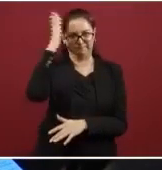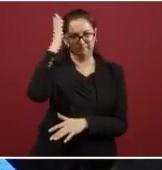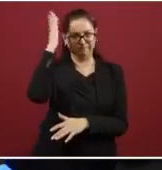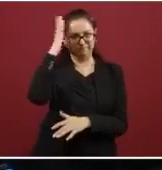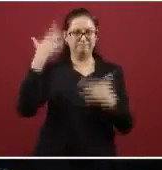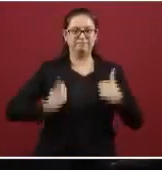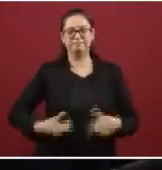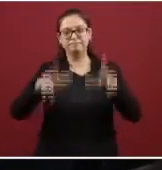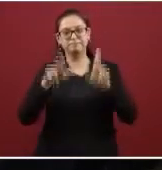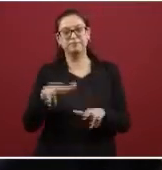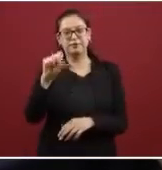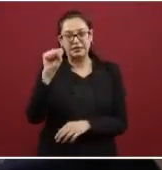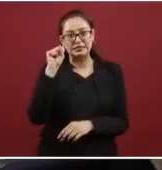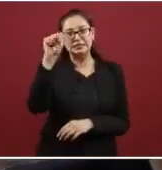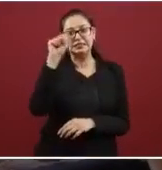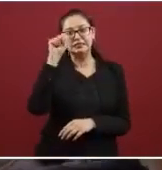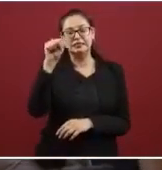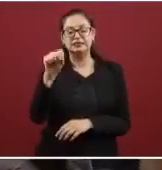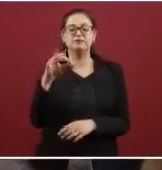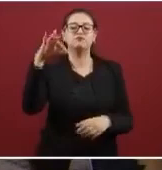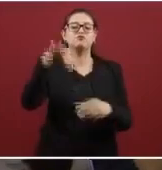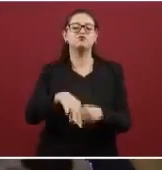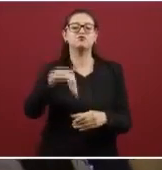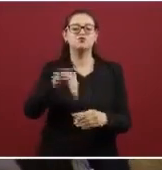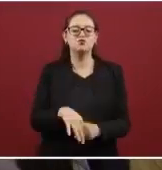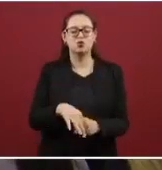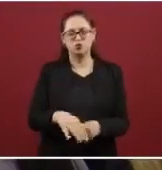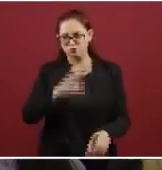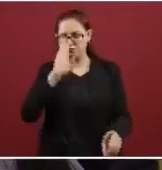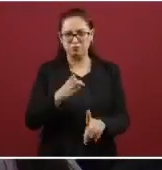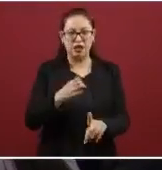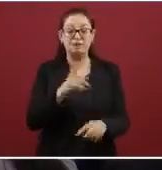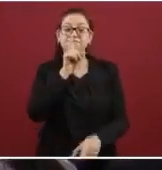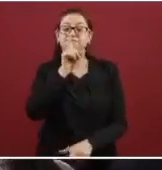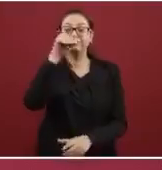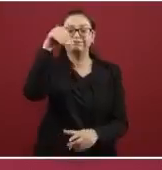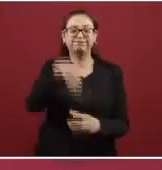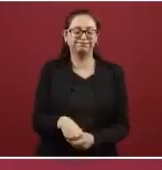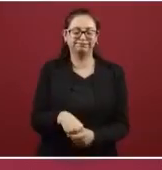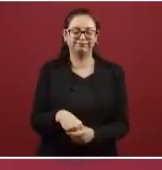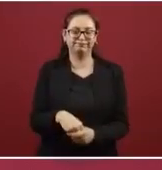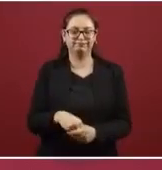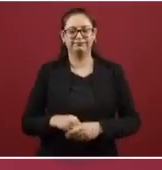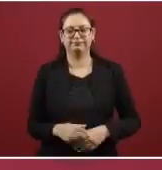dirigentes sindicales con voto libre, directo, secreto.